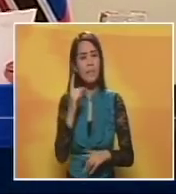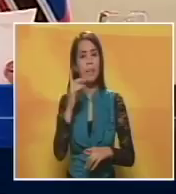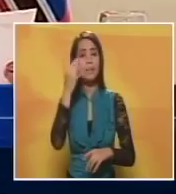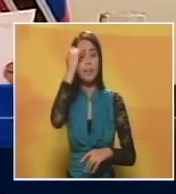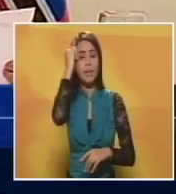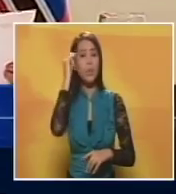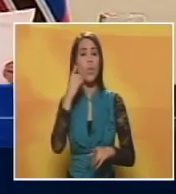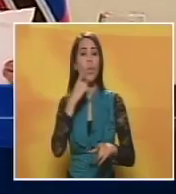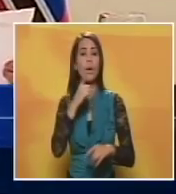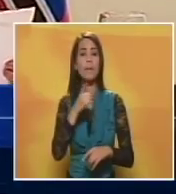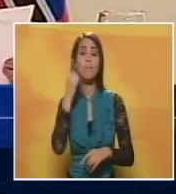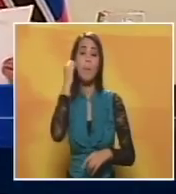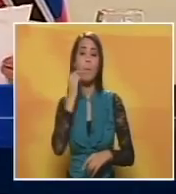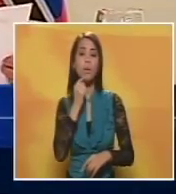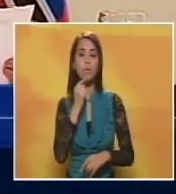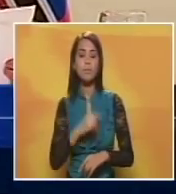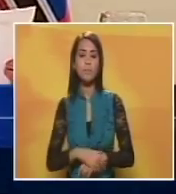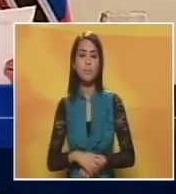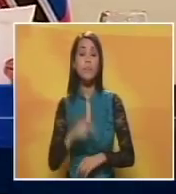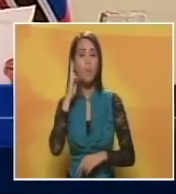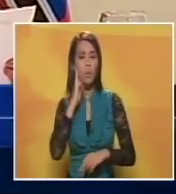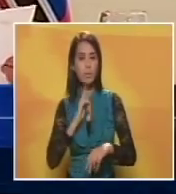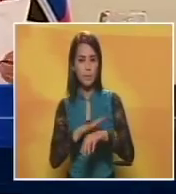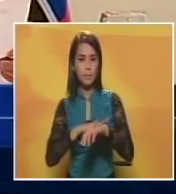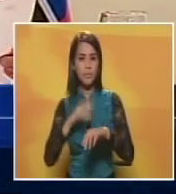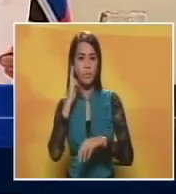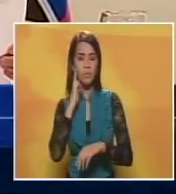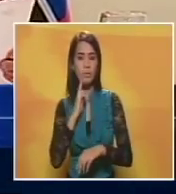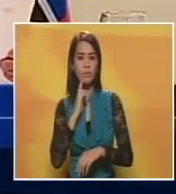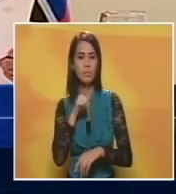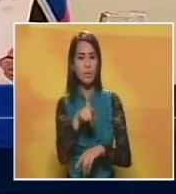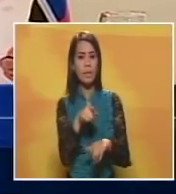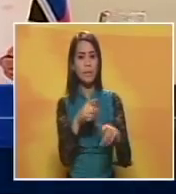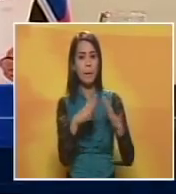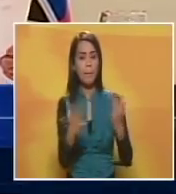de Bolívar. Estas máquinas también,